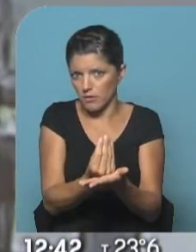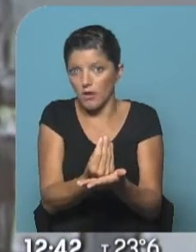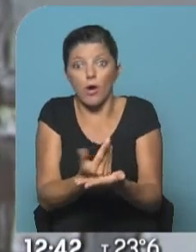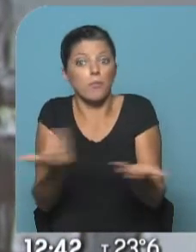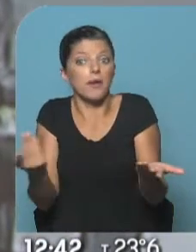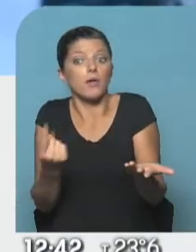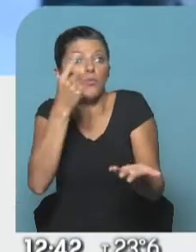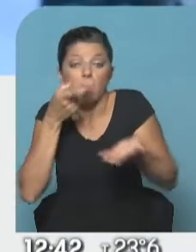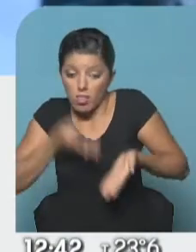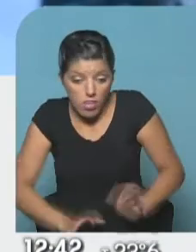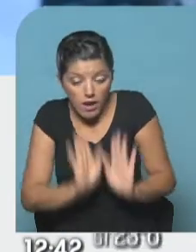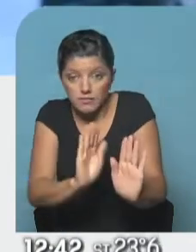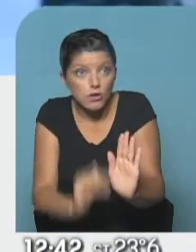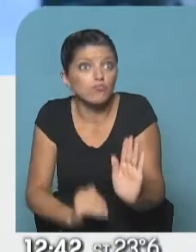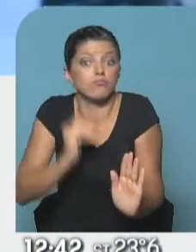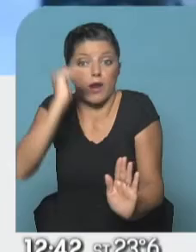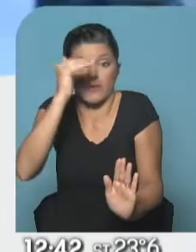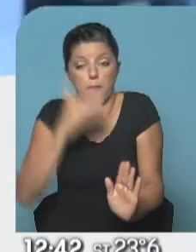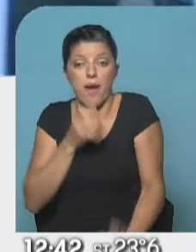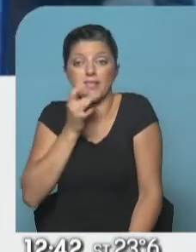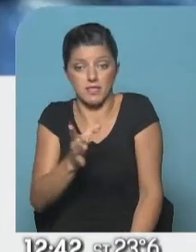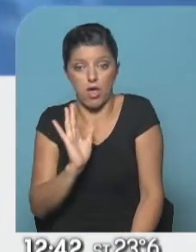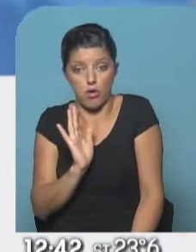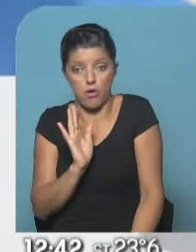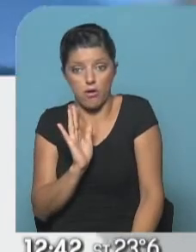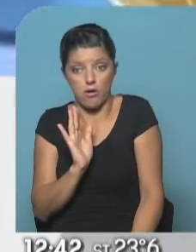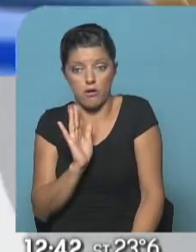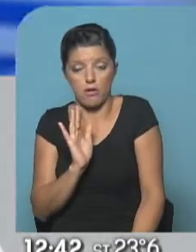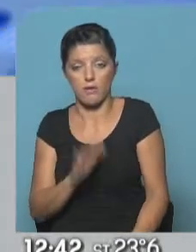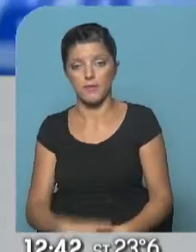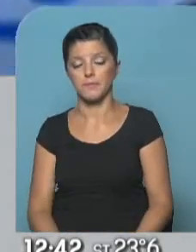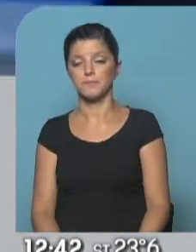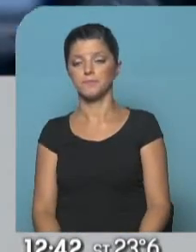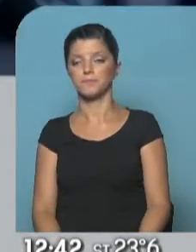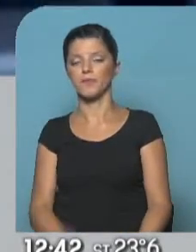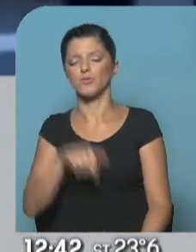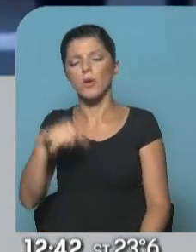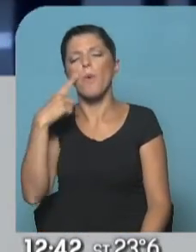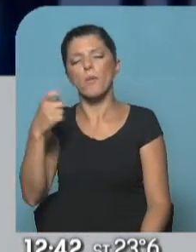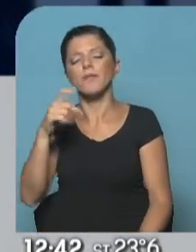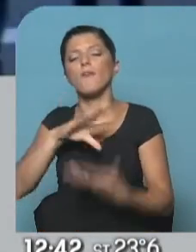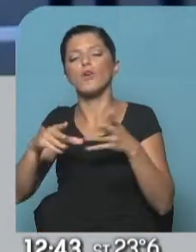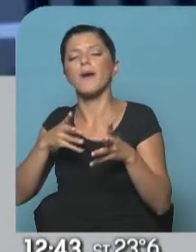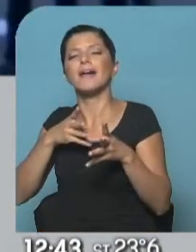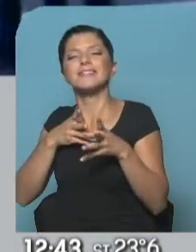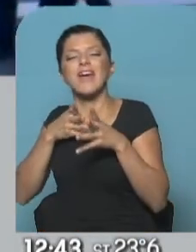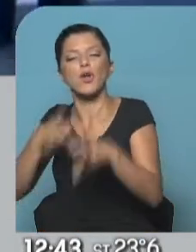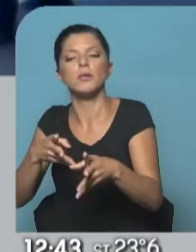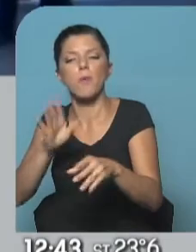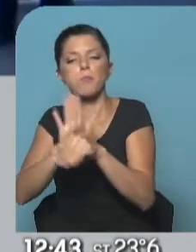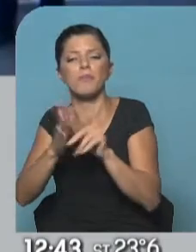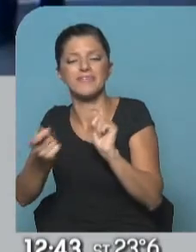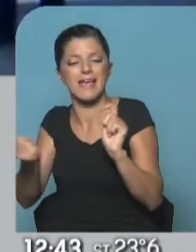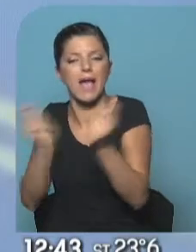alguien nacido y criado en Estados Unidos que produce un atentado de estas características. Como estamos viendo que esta nueva mutación del terrorismo es algo que da la sensación que llegó